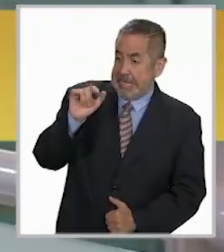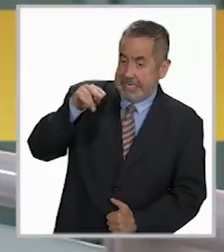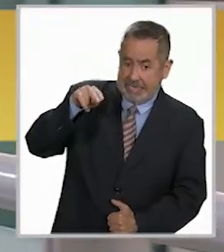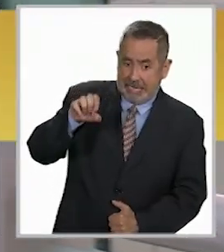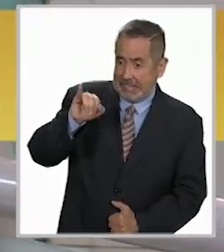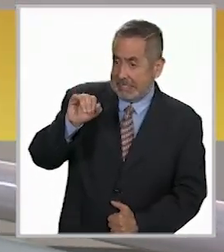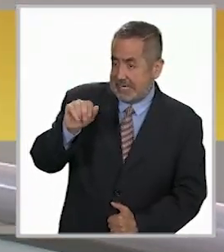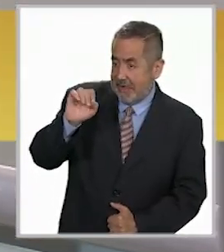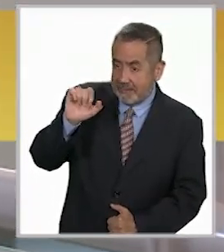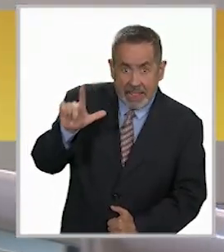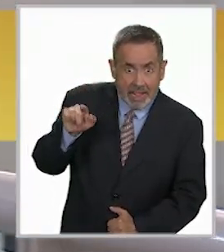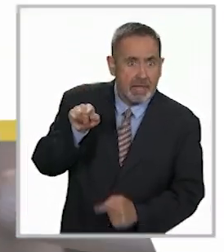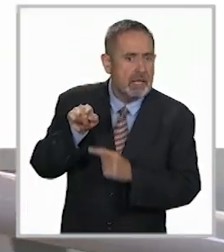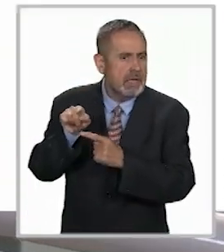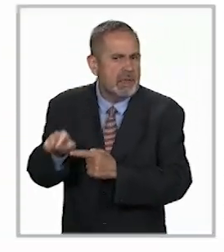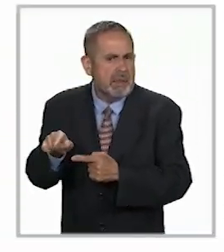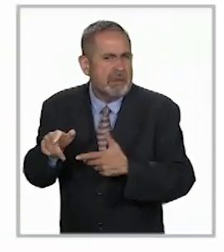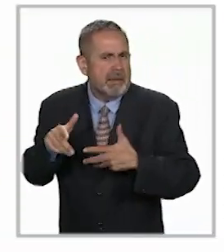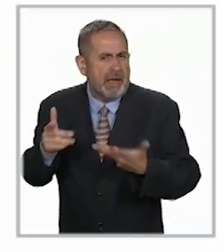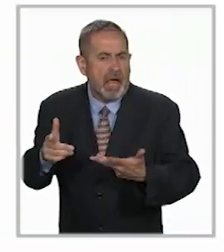Aline Isabel Cárdenas Olorio.